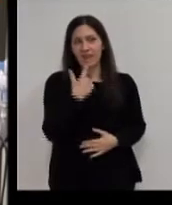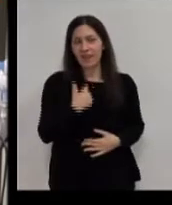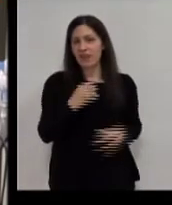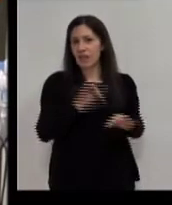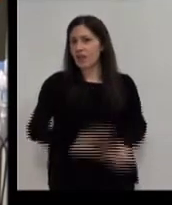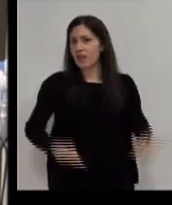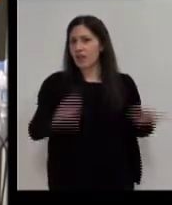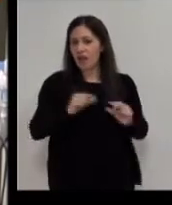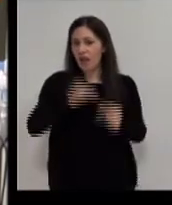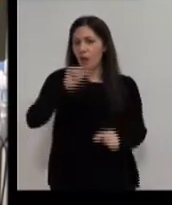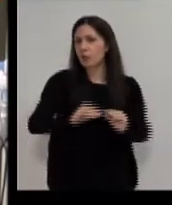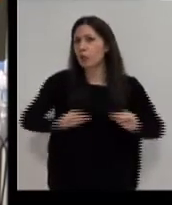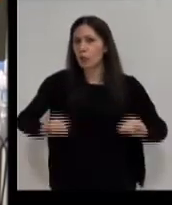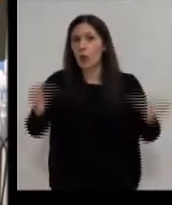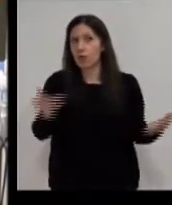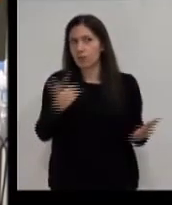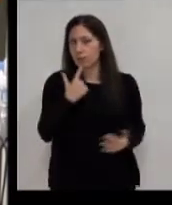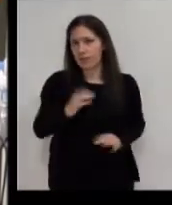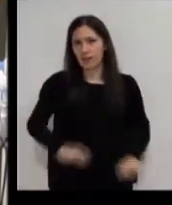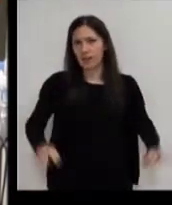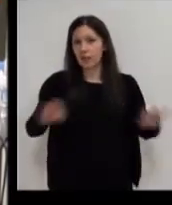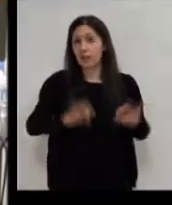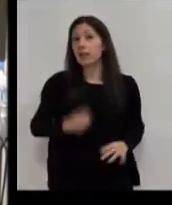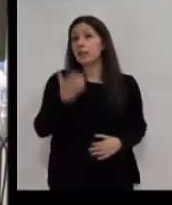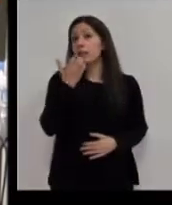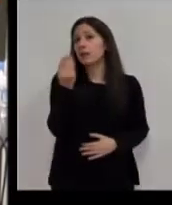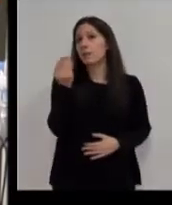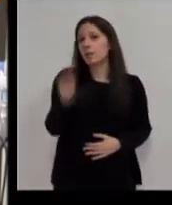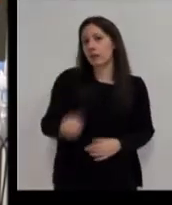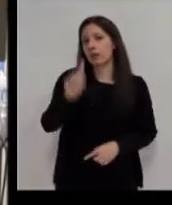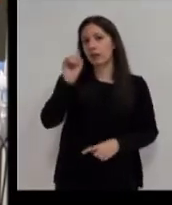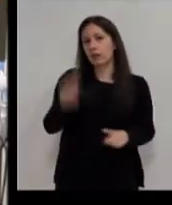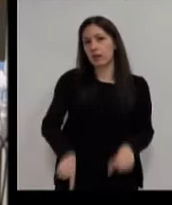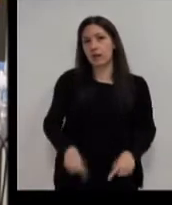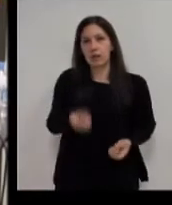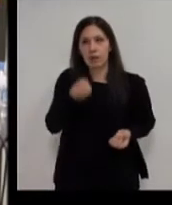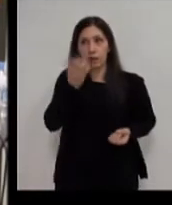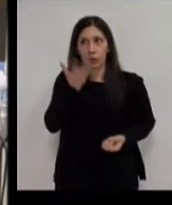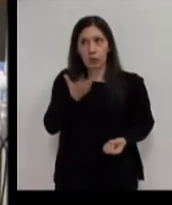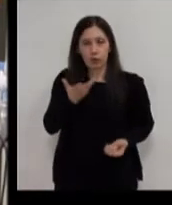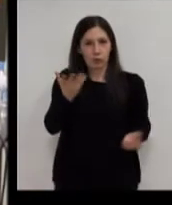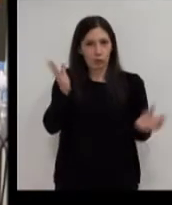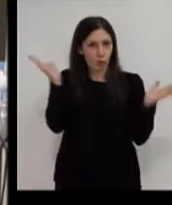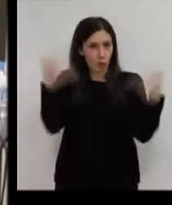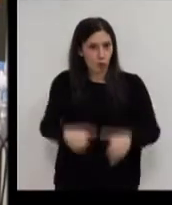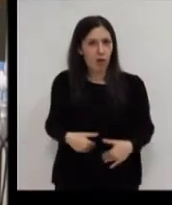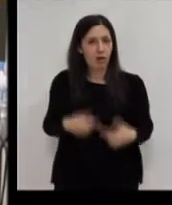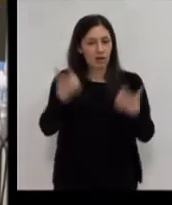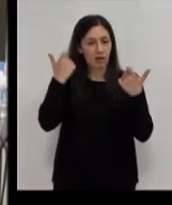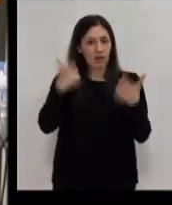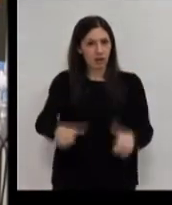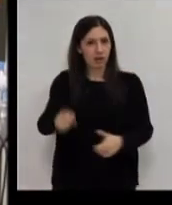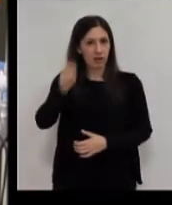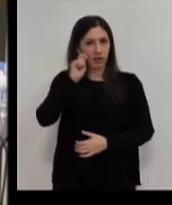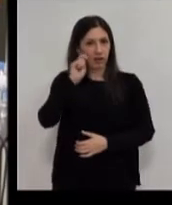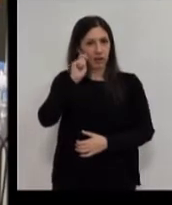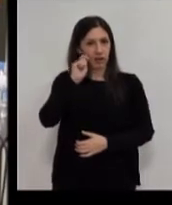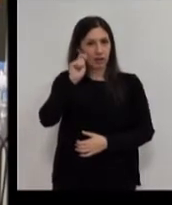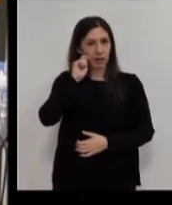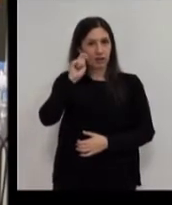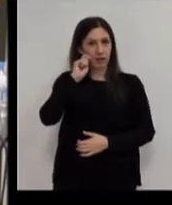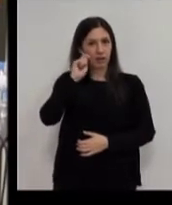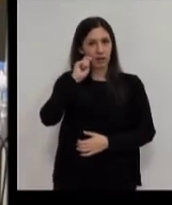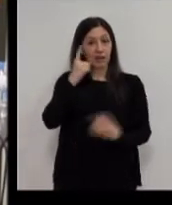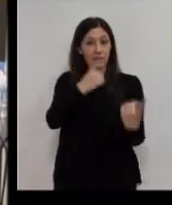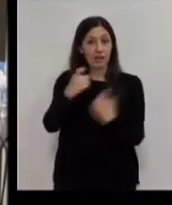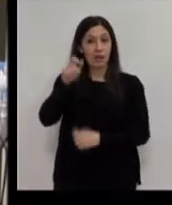logotipo no te dice qué altura tiene la cama. Y es más, añadimos la desinformación que hay y el desconocimiento